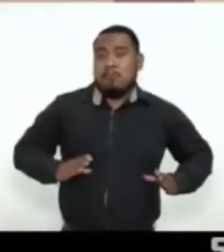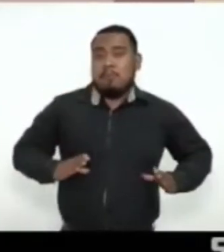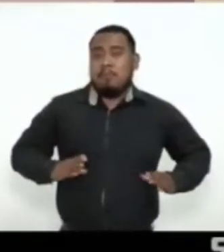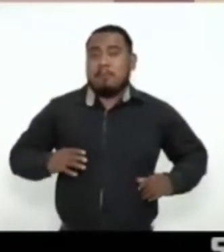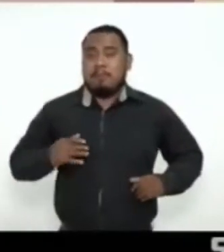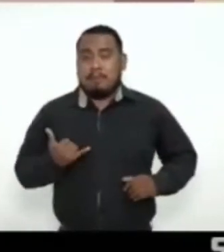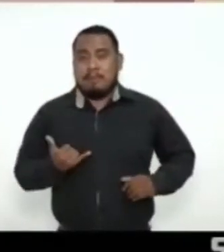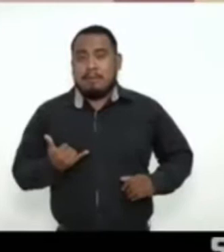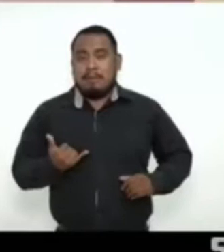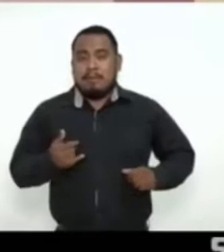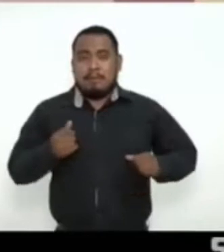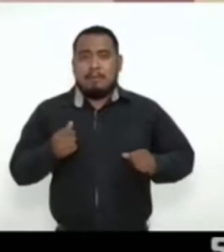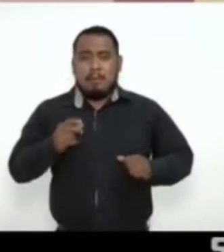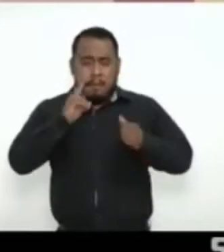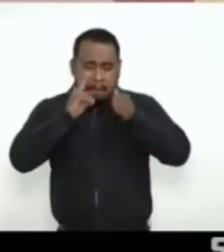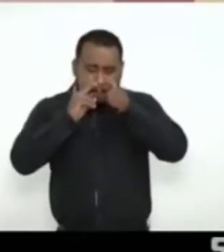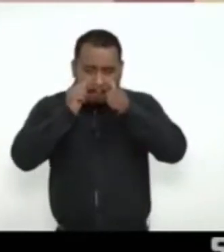y centrarte